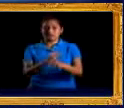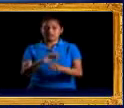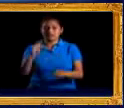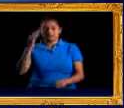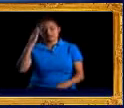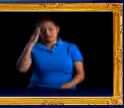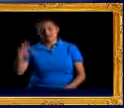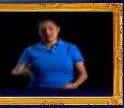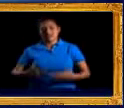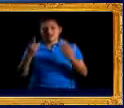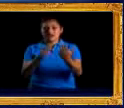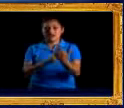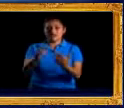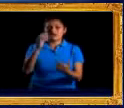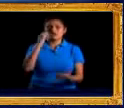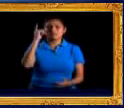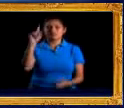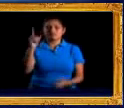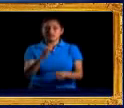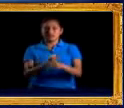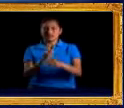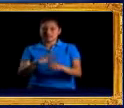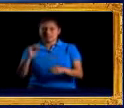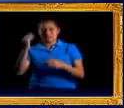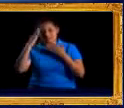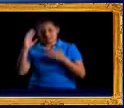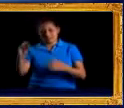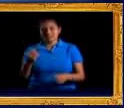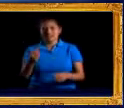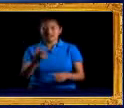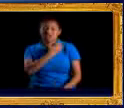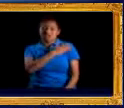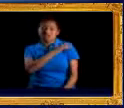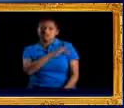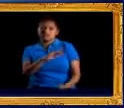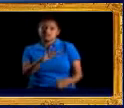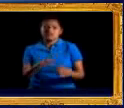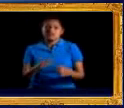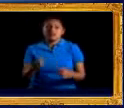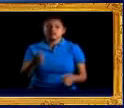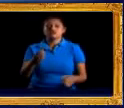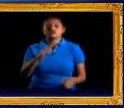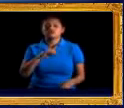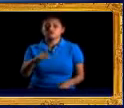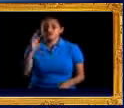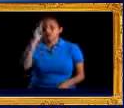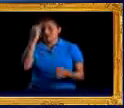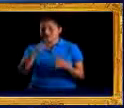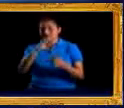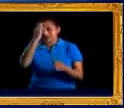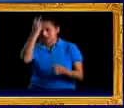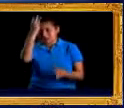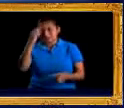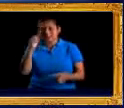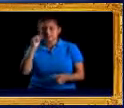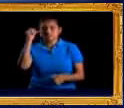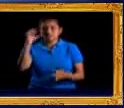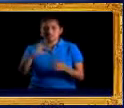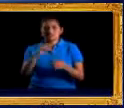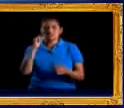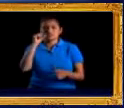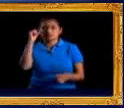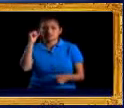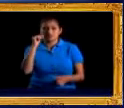la honra al Señor, una iglesia que sabe que las riquezas le pertenecen al Rey de Reyes y al Señor de